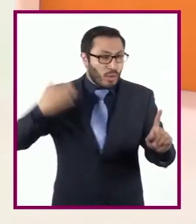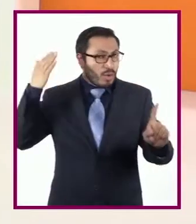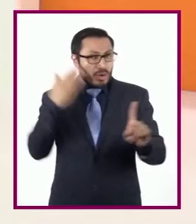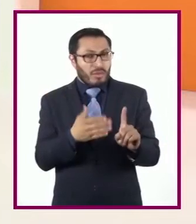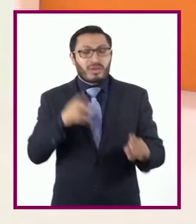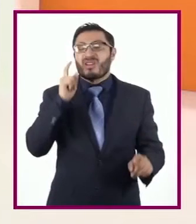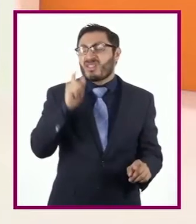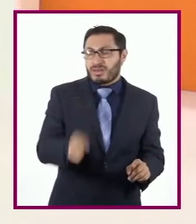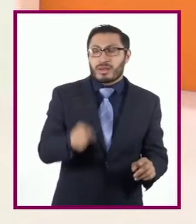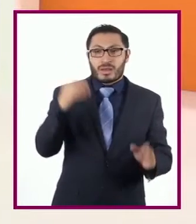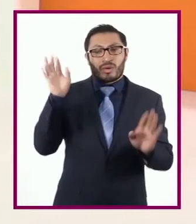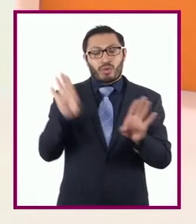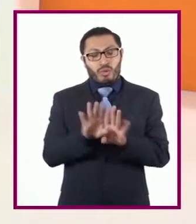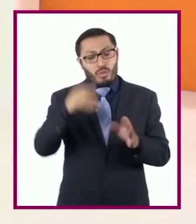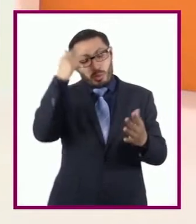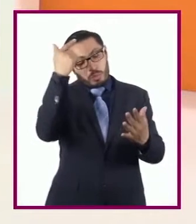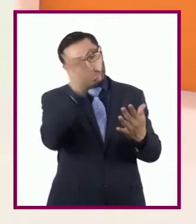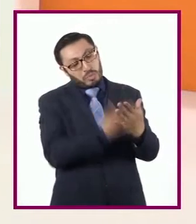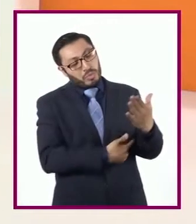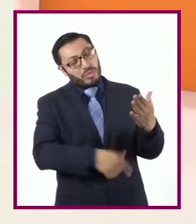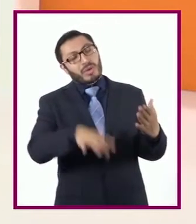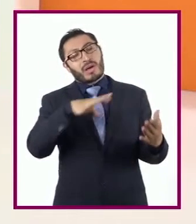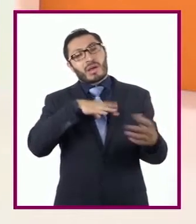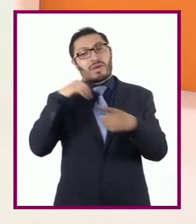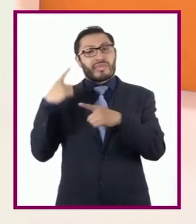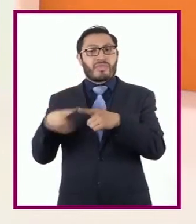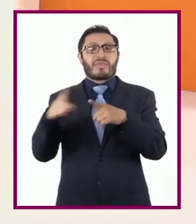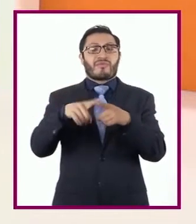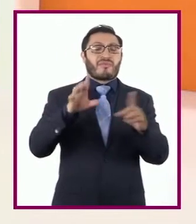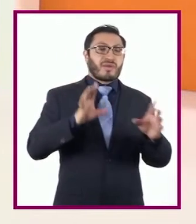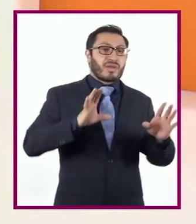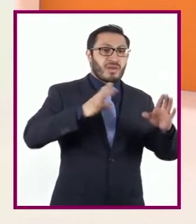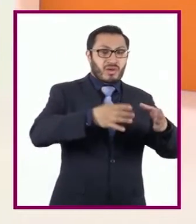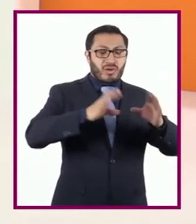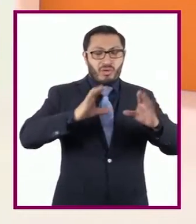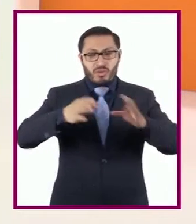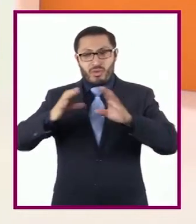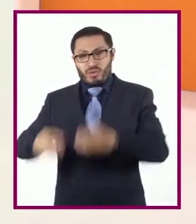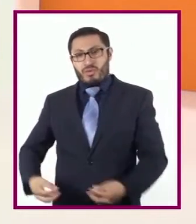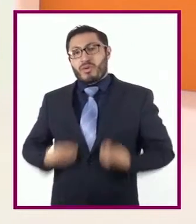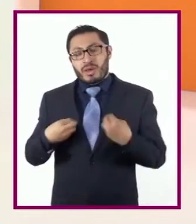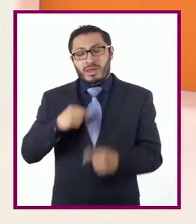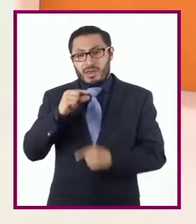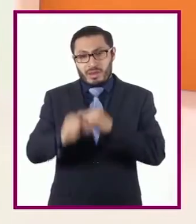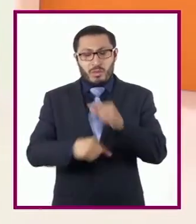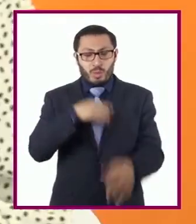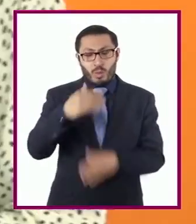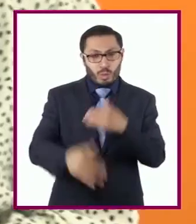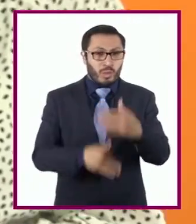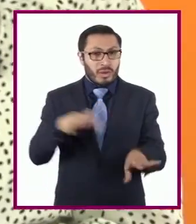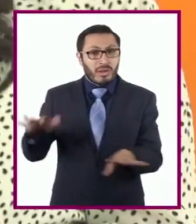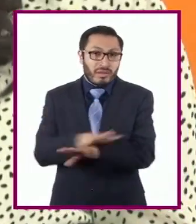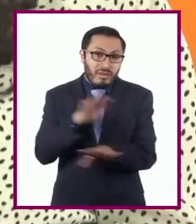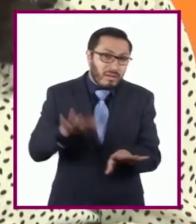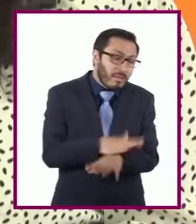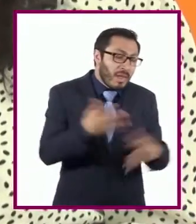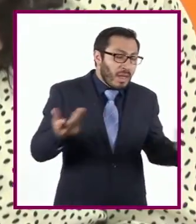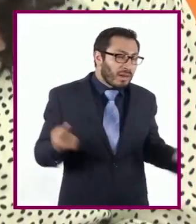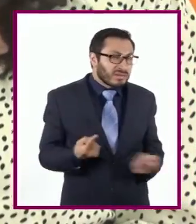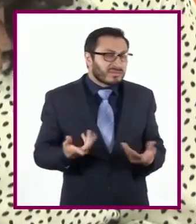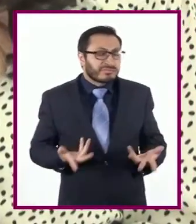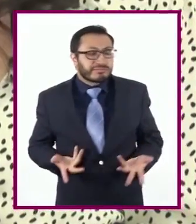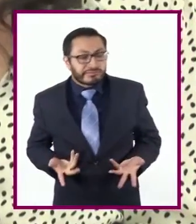¿esas aspiraciones corresponden a distintos ámbitos de la vida? ¿Van cambiando con el tiempo? Claro que sí,